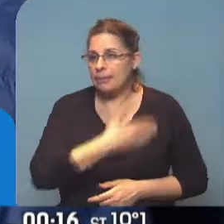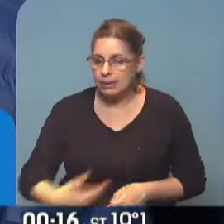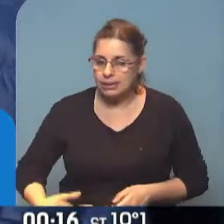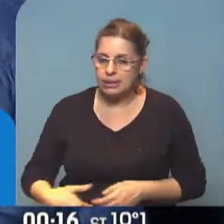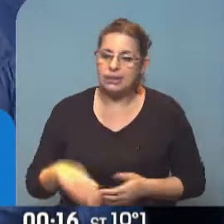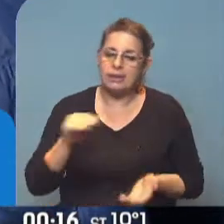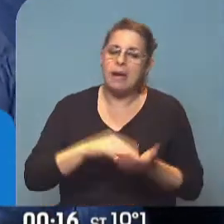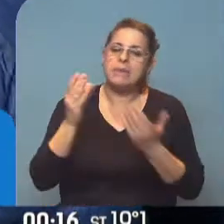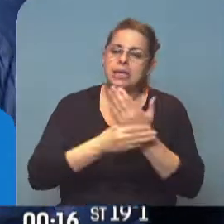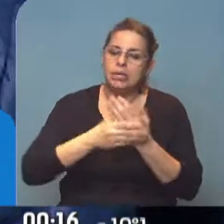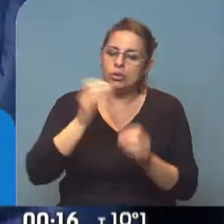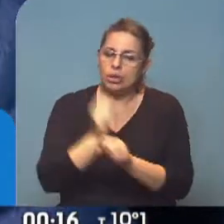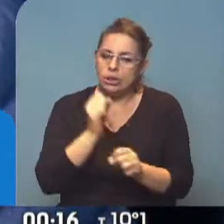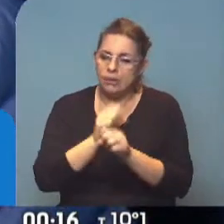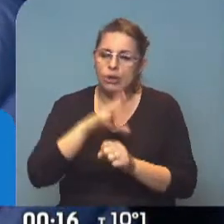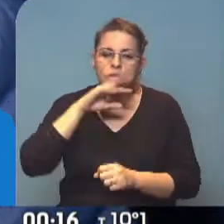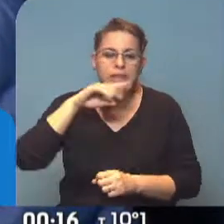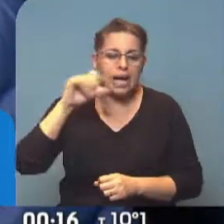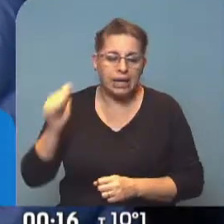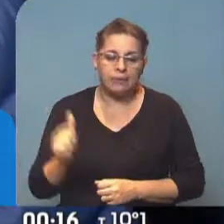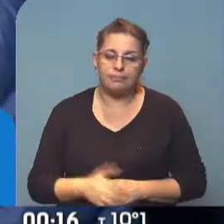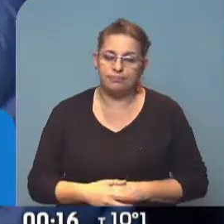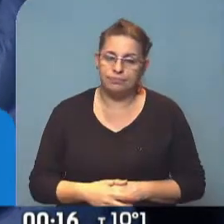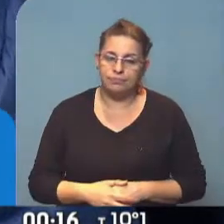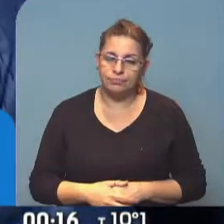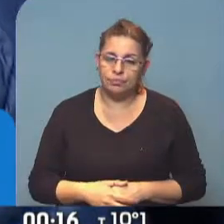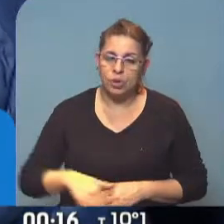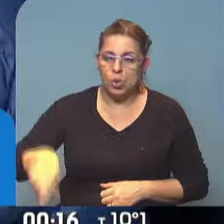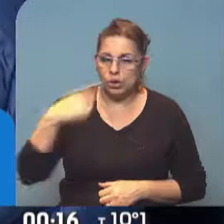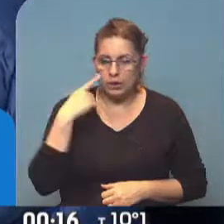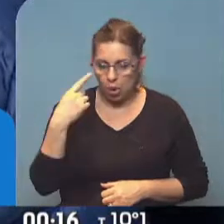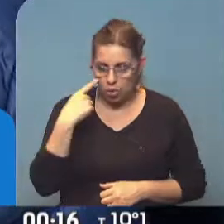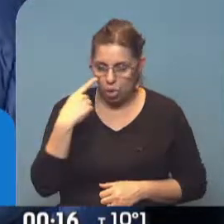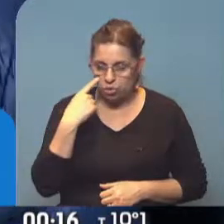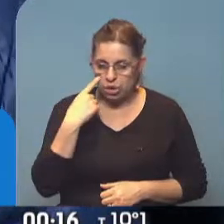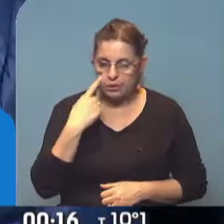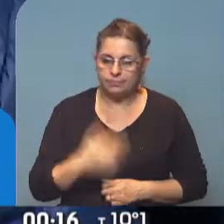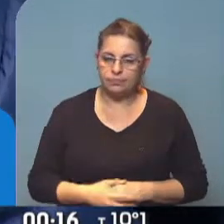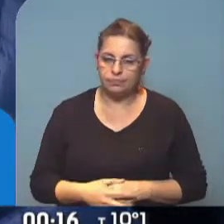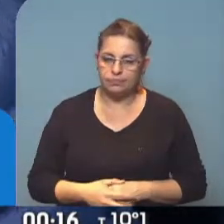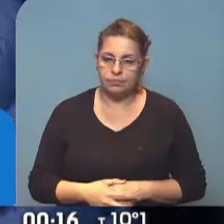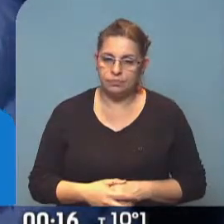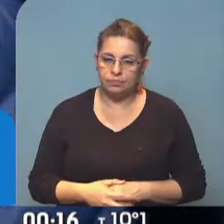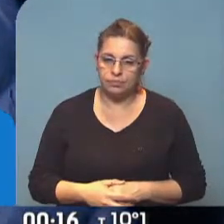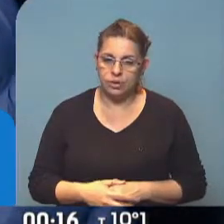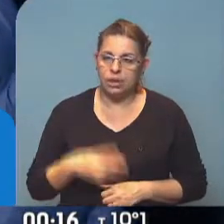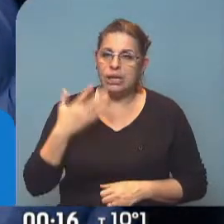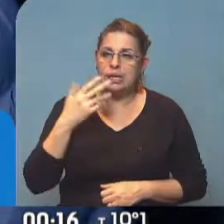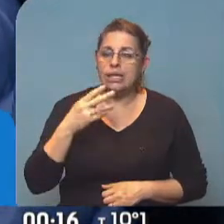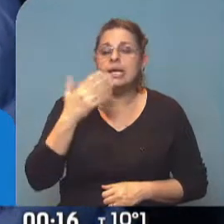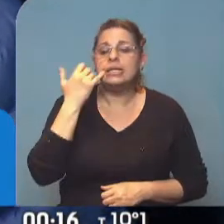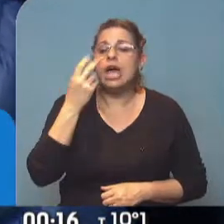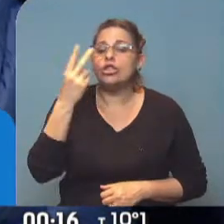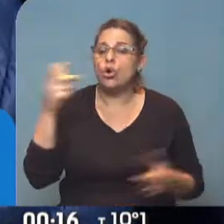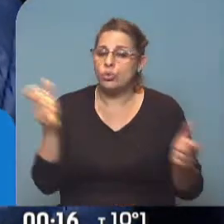ministro de Trabajo, Jorge Triaca. Ya como ustedes conocen, hubo dos reuniones con la